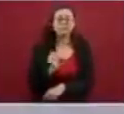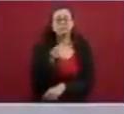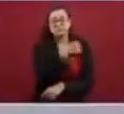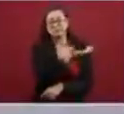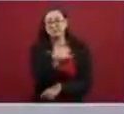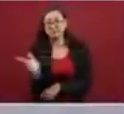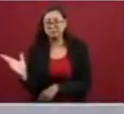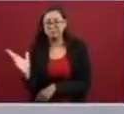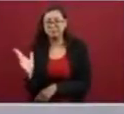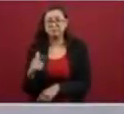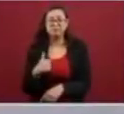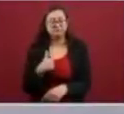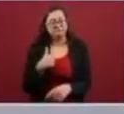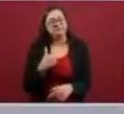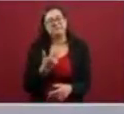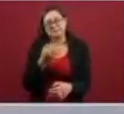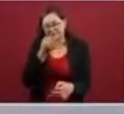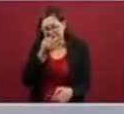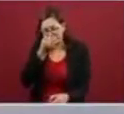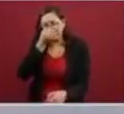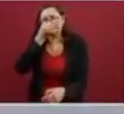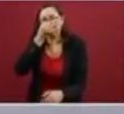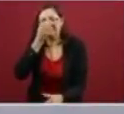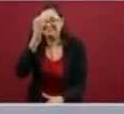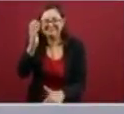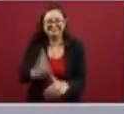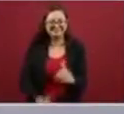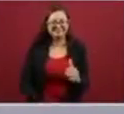ya estoy por terminar